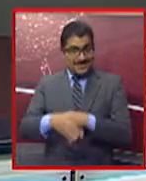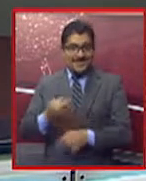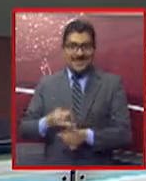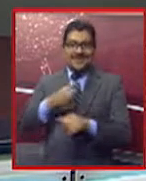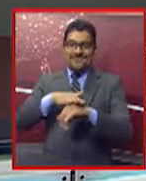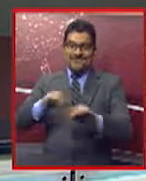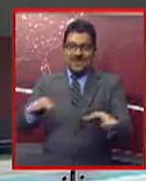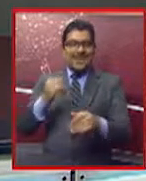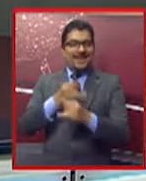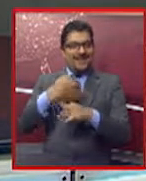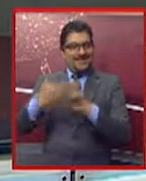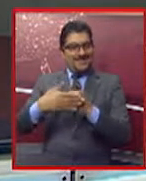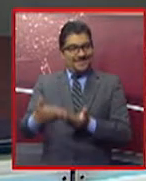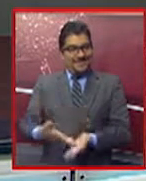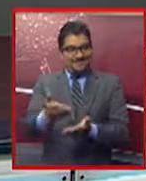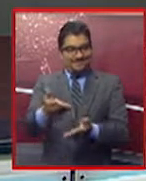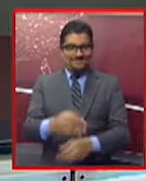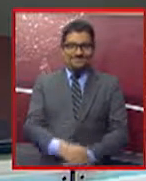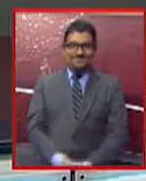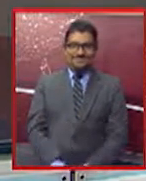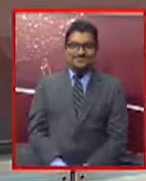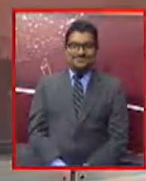más información en el siguiente bloque.